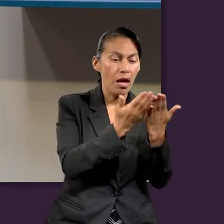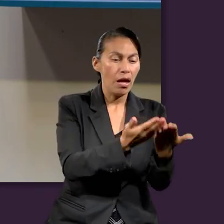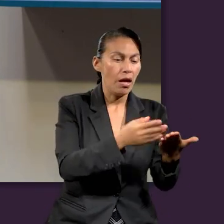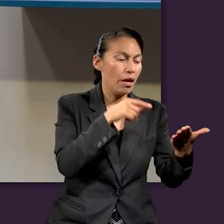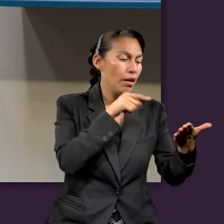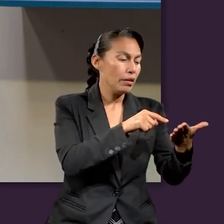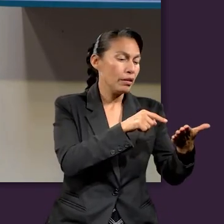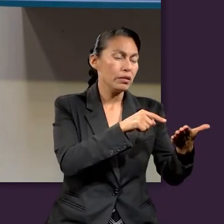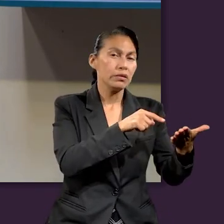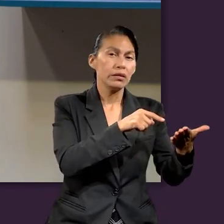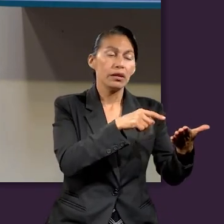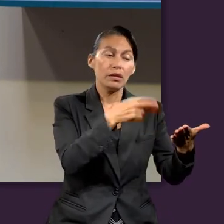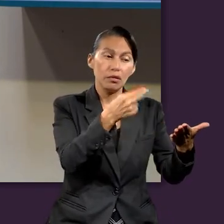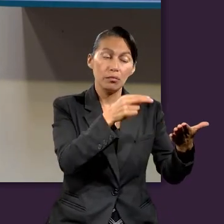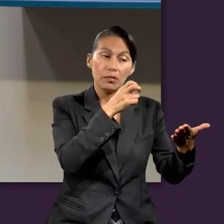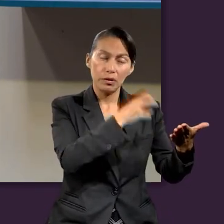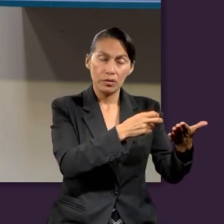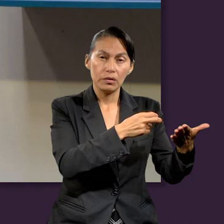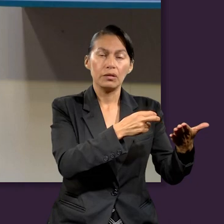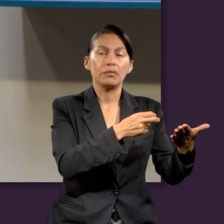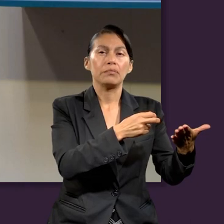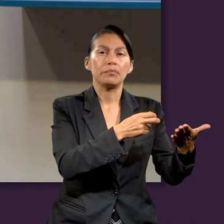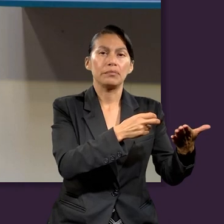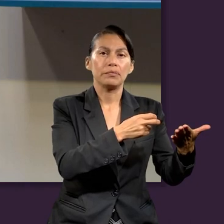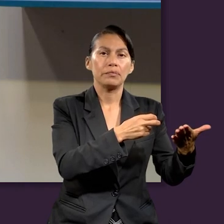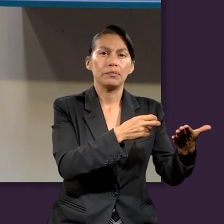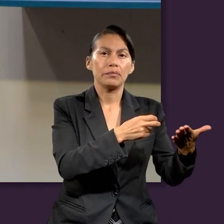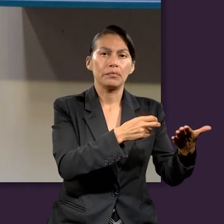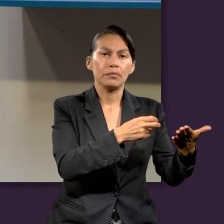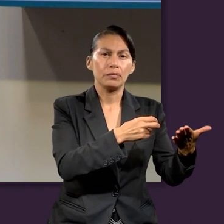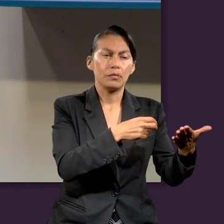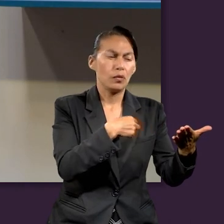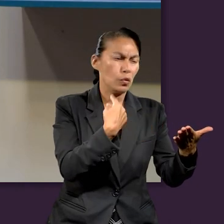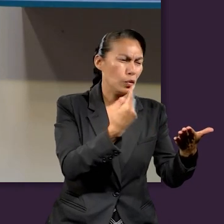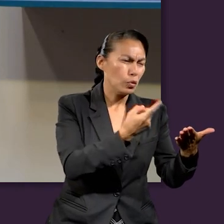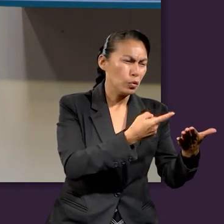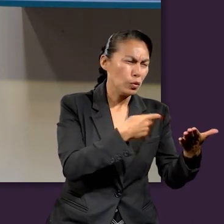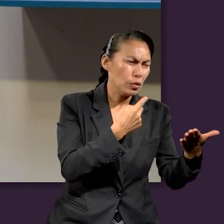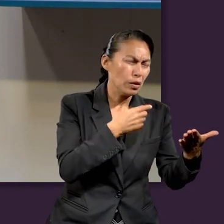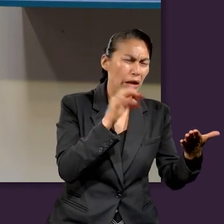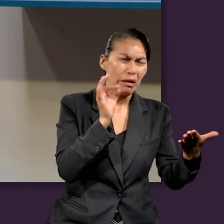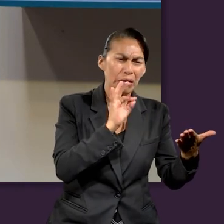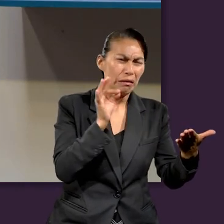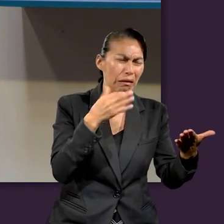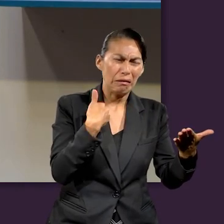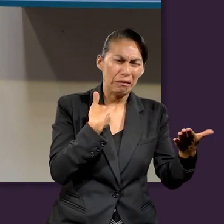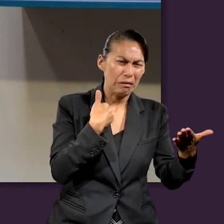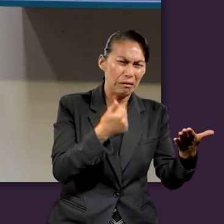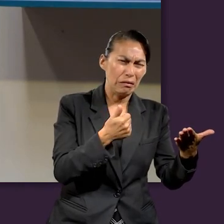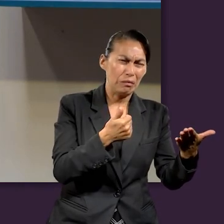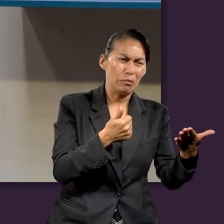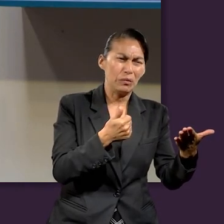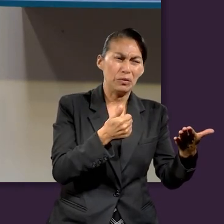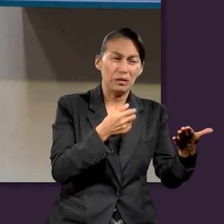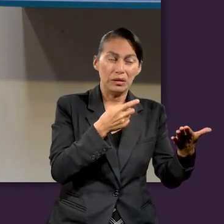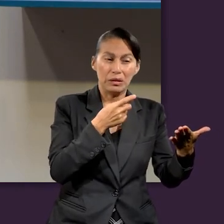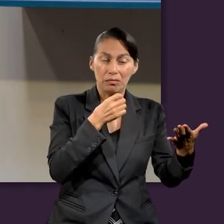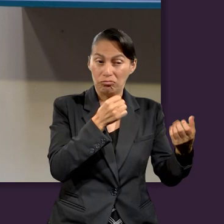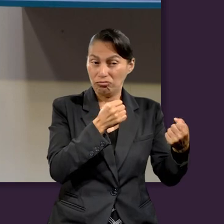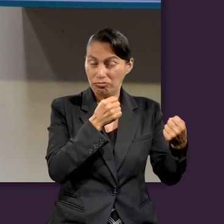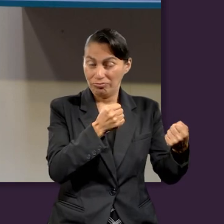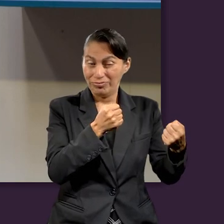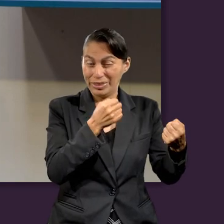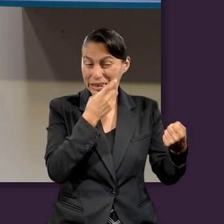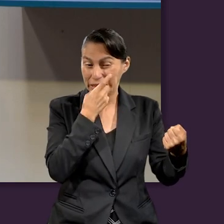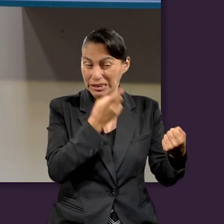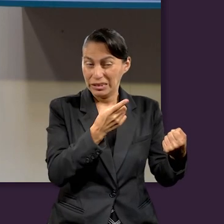Apocalipsis se senta en un simbolismo con este nombre. Y hasta este momento quizás todo suena un poquito oscuro, palabras fuertes